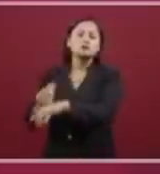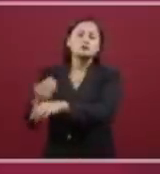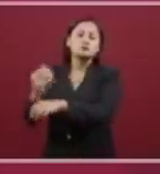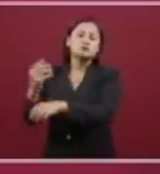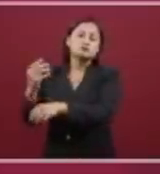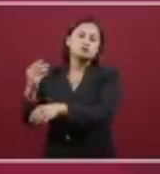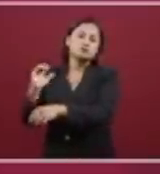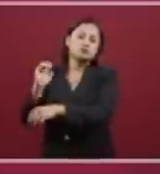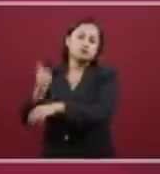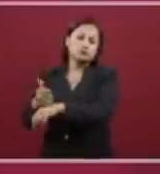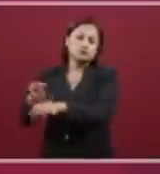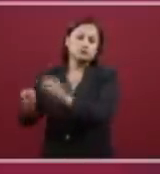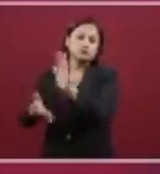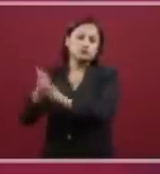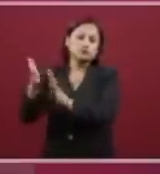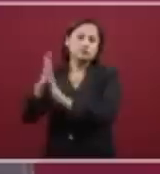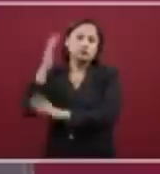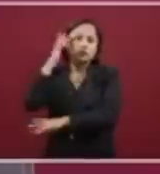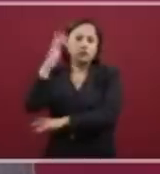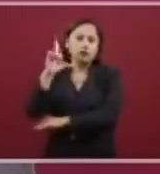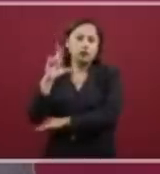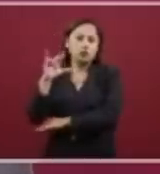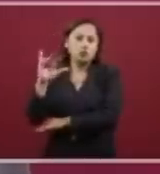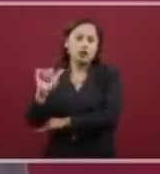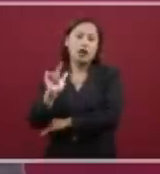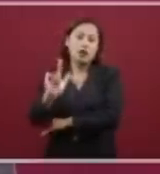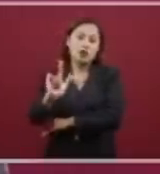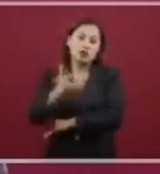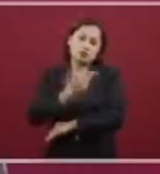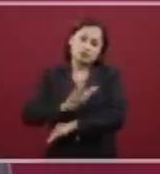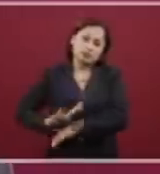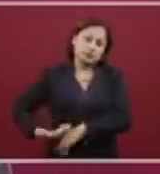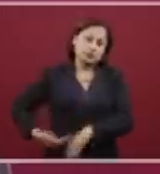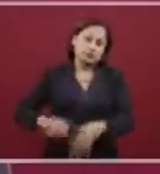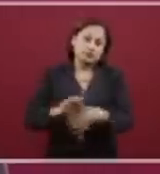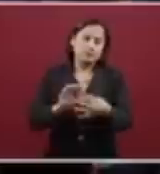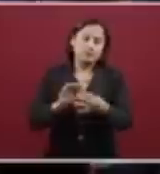presidente de la república será esto que a lo que me he referido